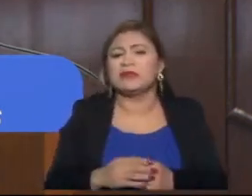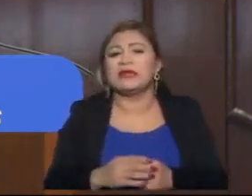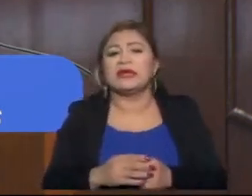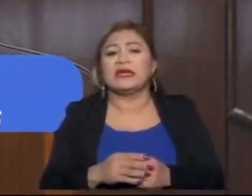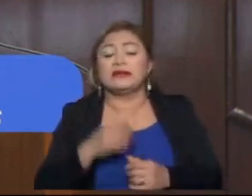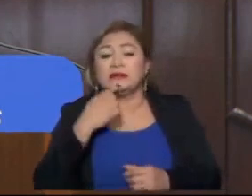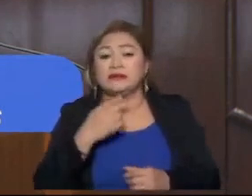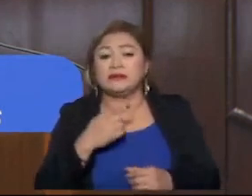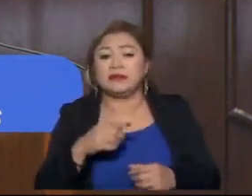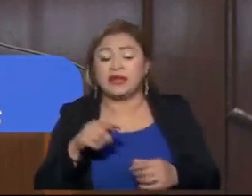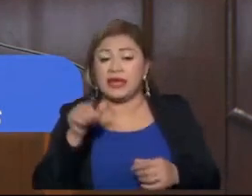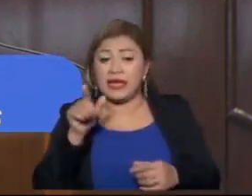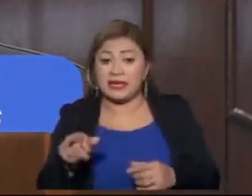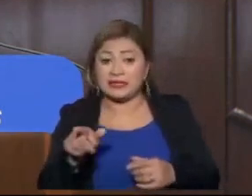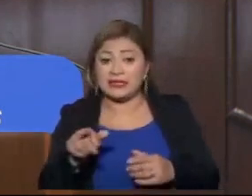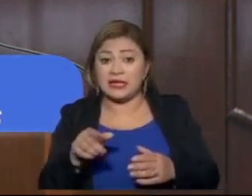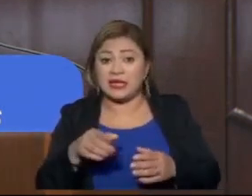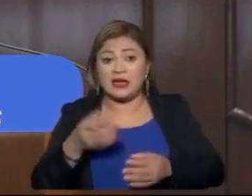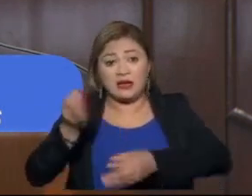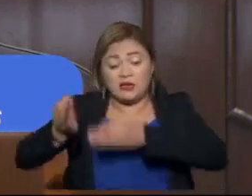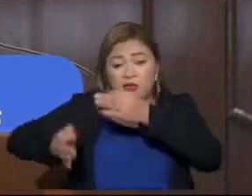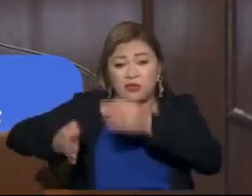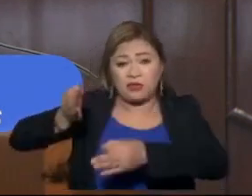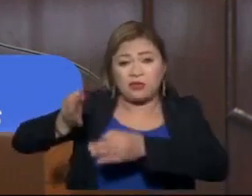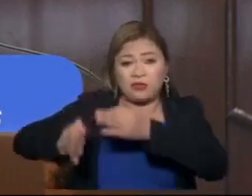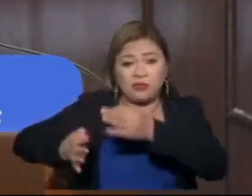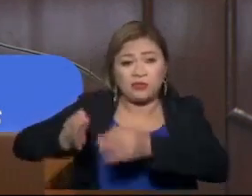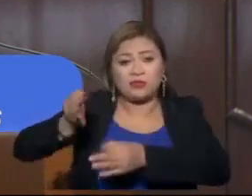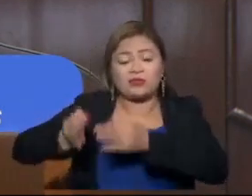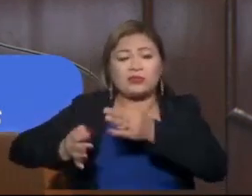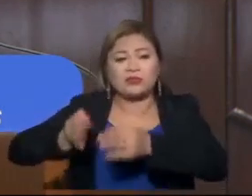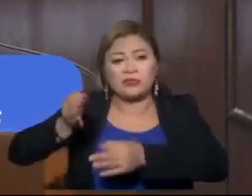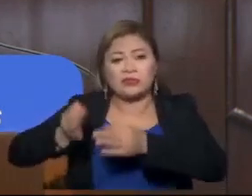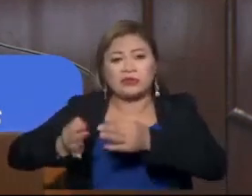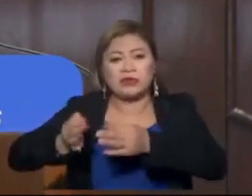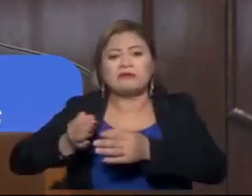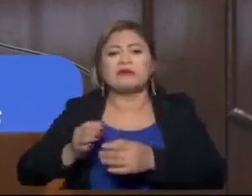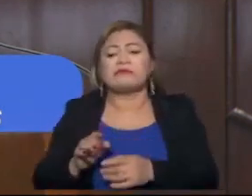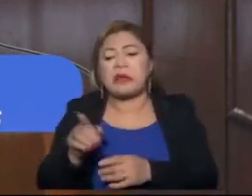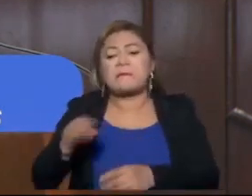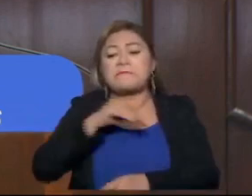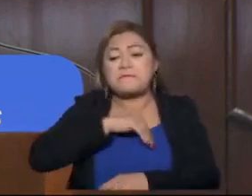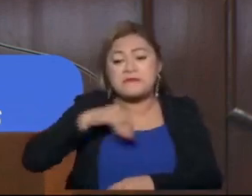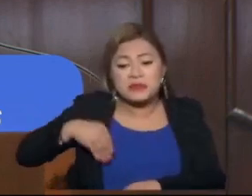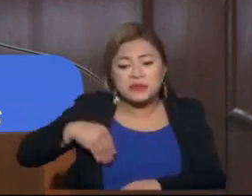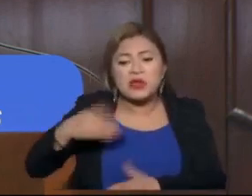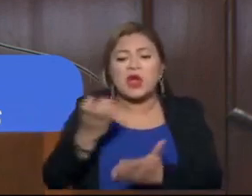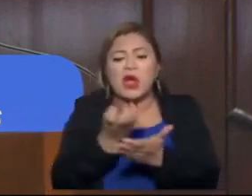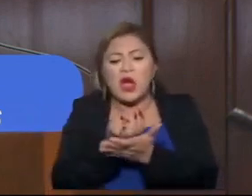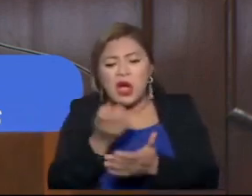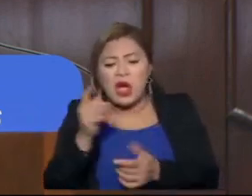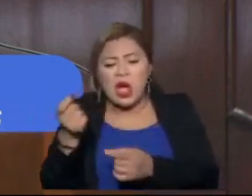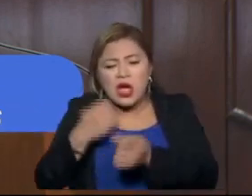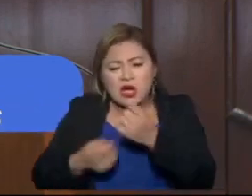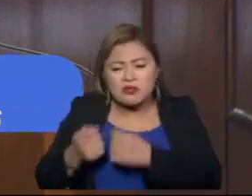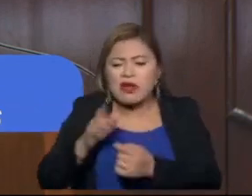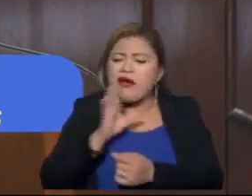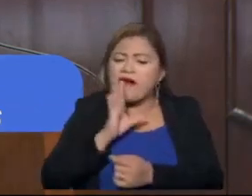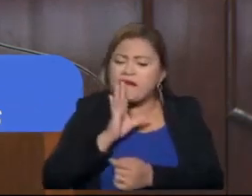En cumplimiento de ese fallo de la Corte Suprema de Justicia, el Ministerio de Comercio e Industria